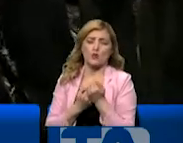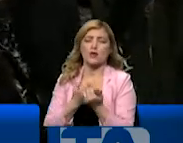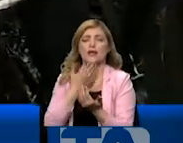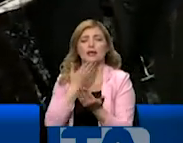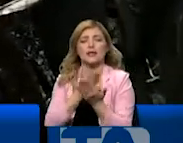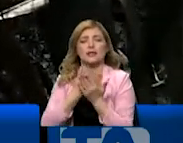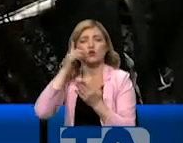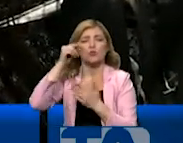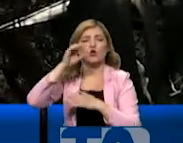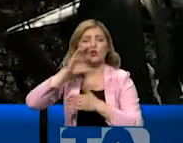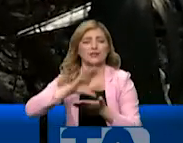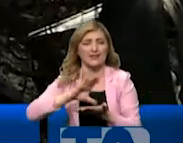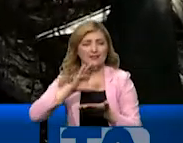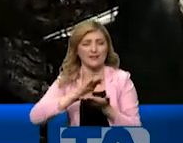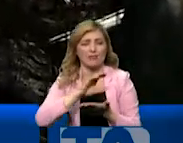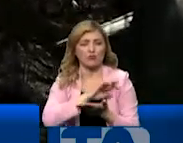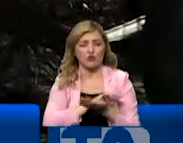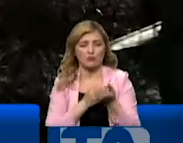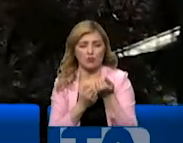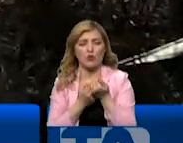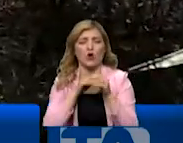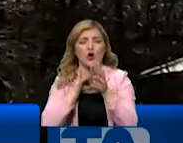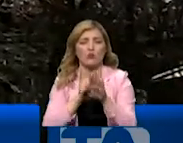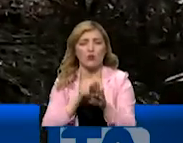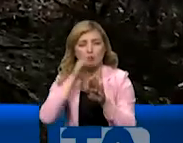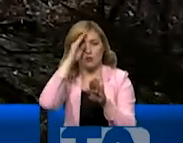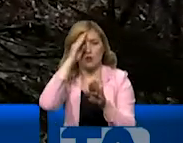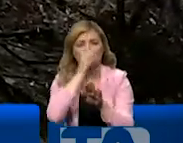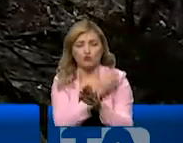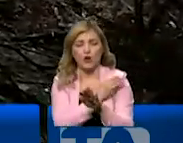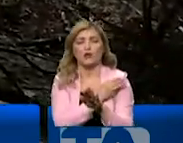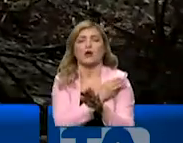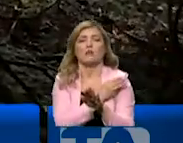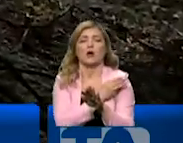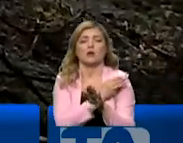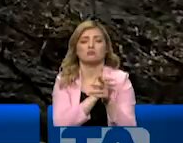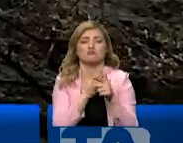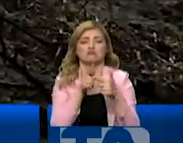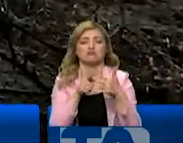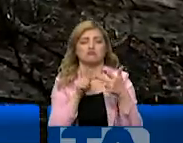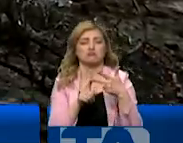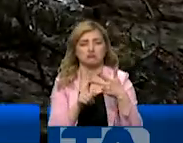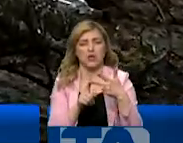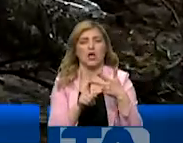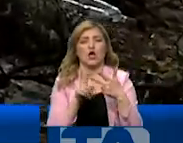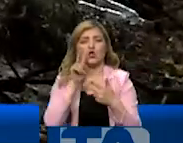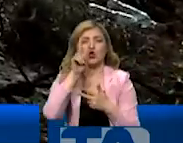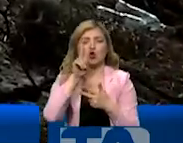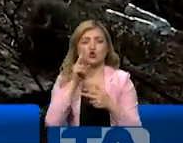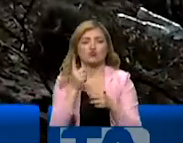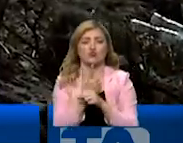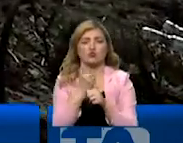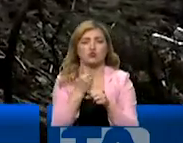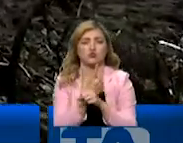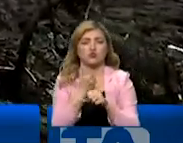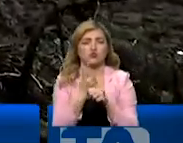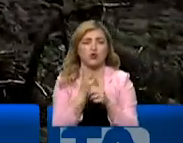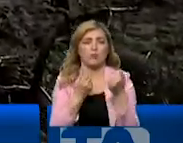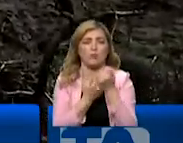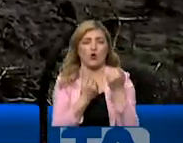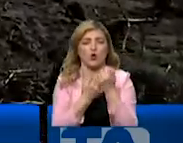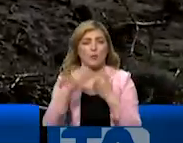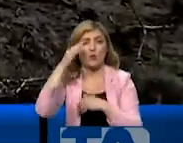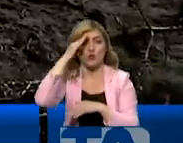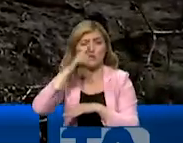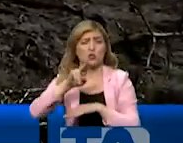central que también dio el apoyo con las fuerzas armados con las fuerzas armadas dos aeronaves estuvieron apoyándonos también la